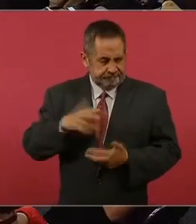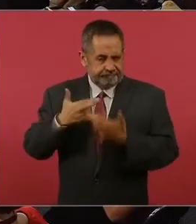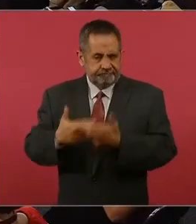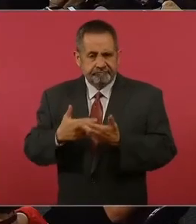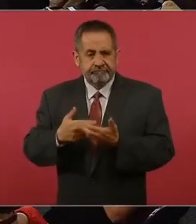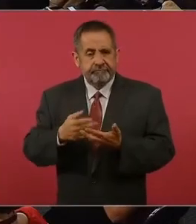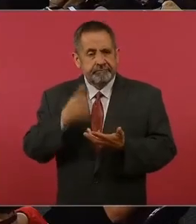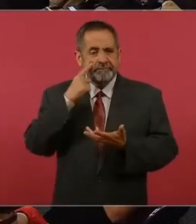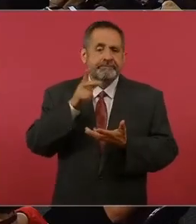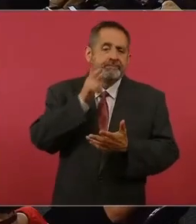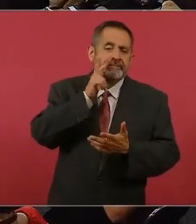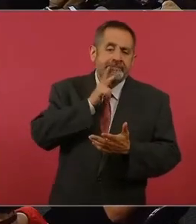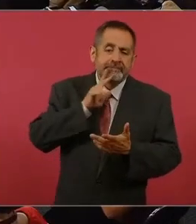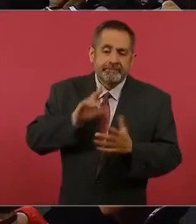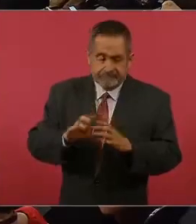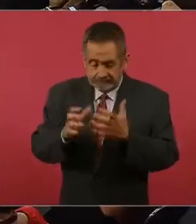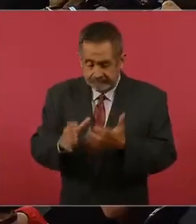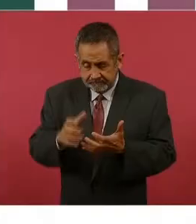procesar